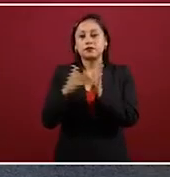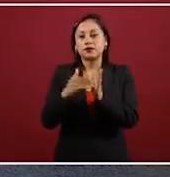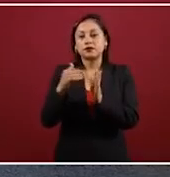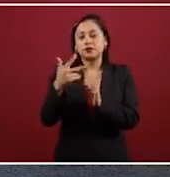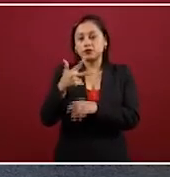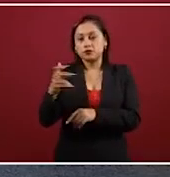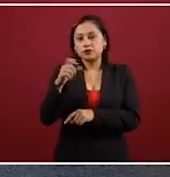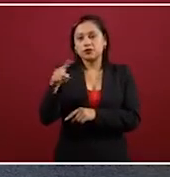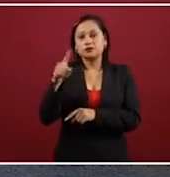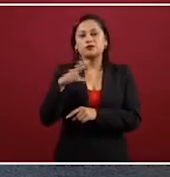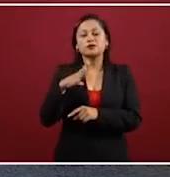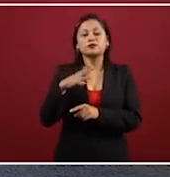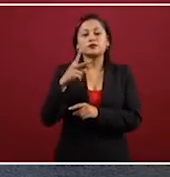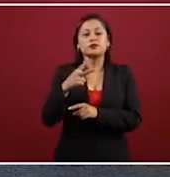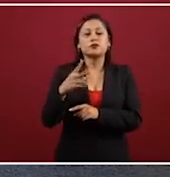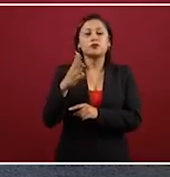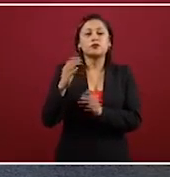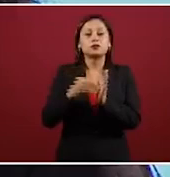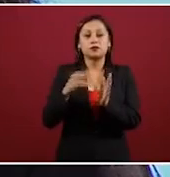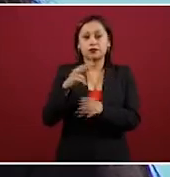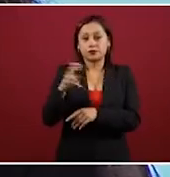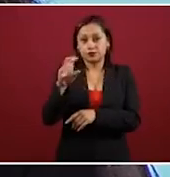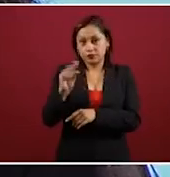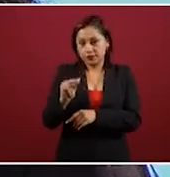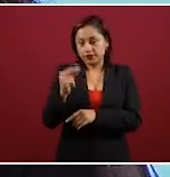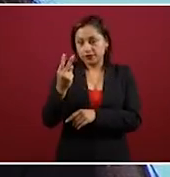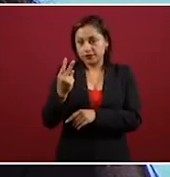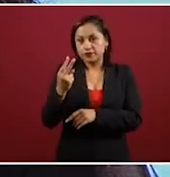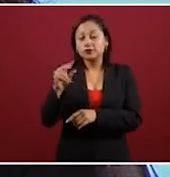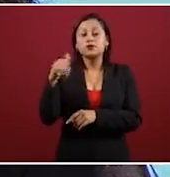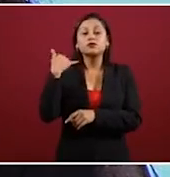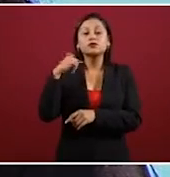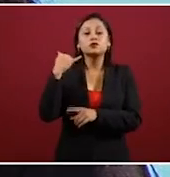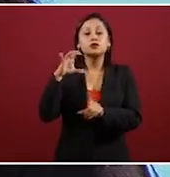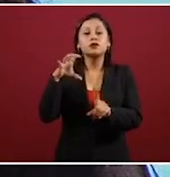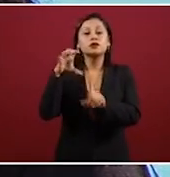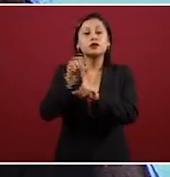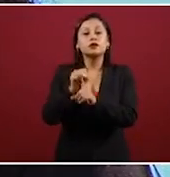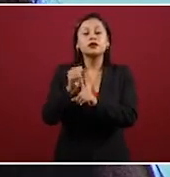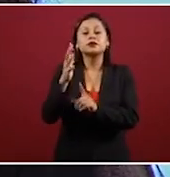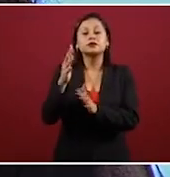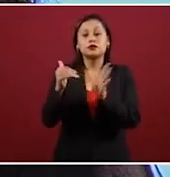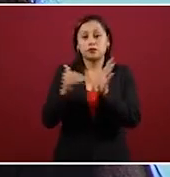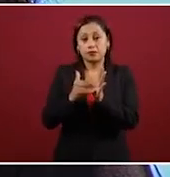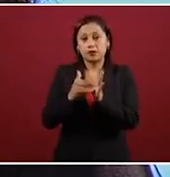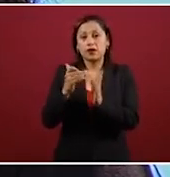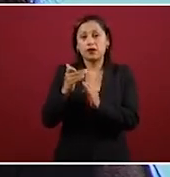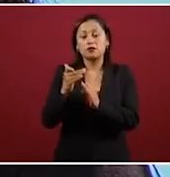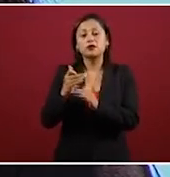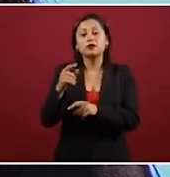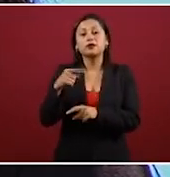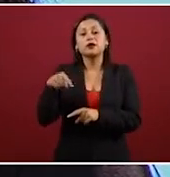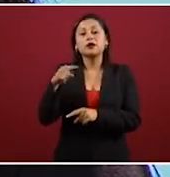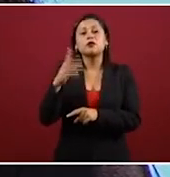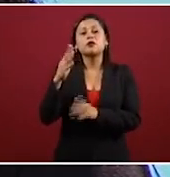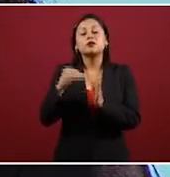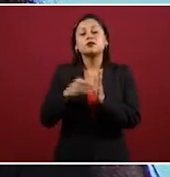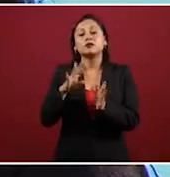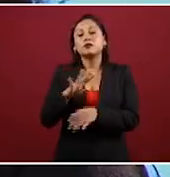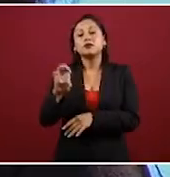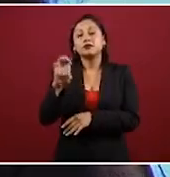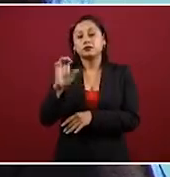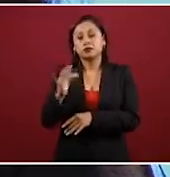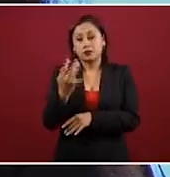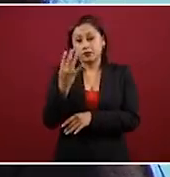en el mundo por su sentido social y escala espacial, pues entre 2019 y 2020 se tuvieron 1 millón de hectáreas en reforestación y